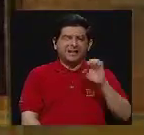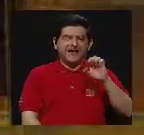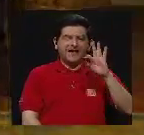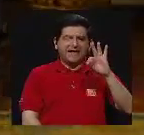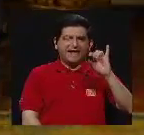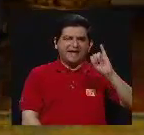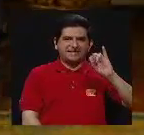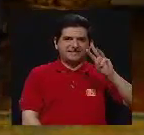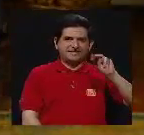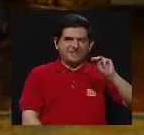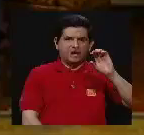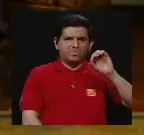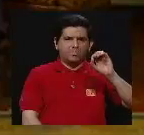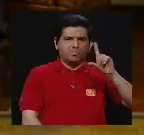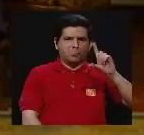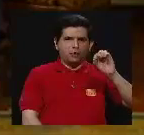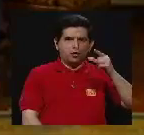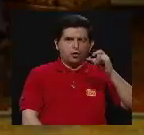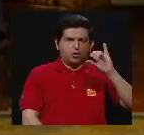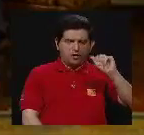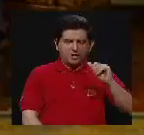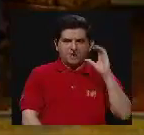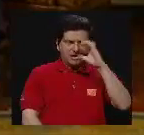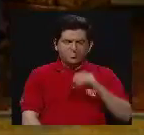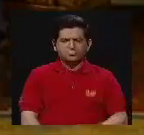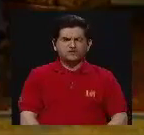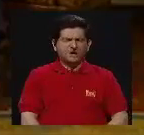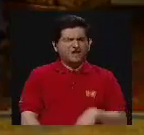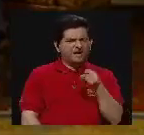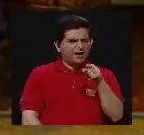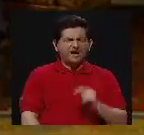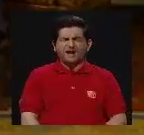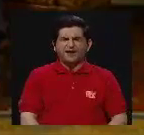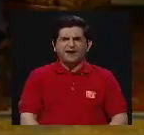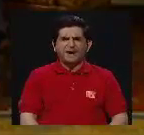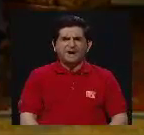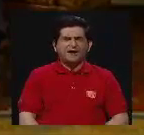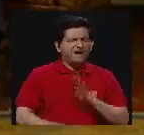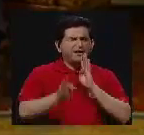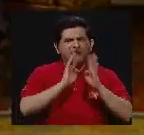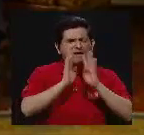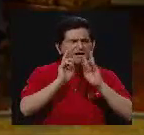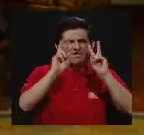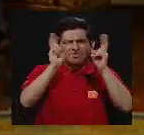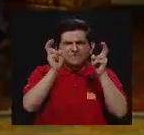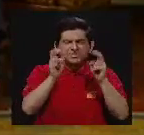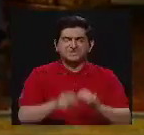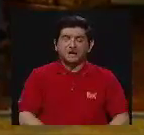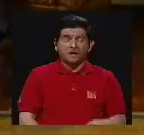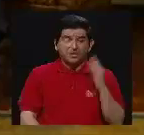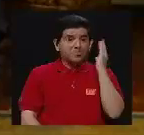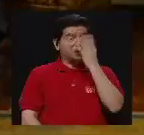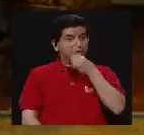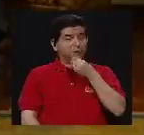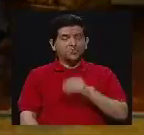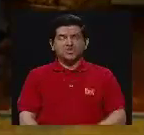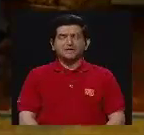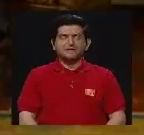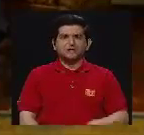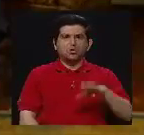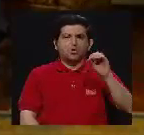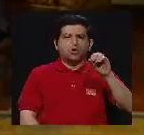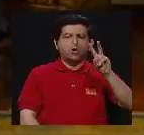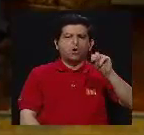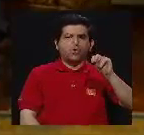etimologías, entonces busqué la de conversar y me encontré con algo muy bonito. Y es